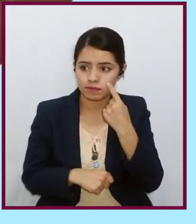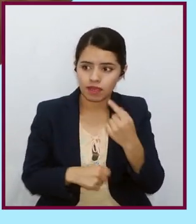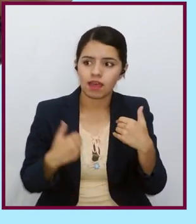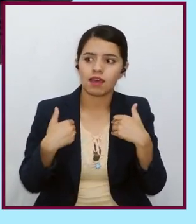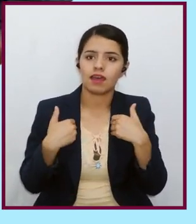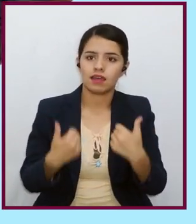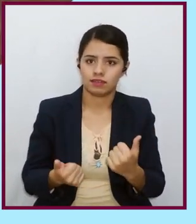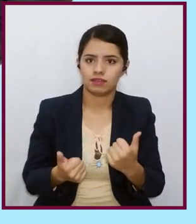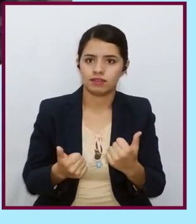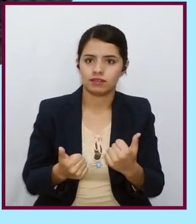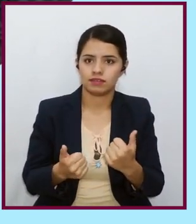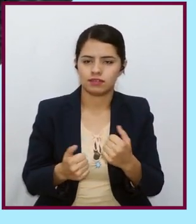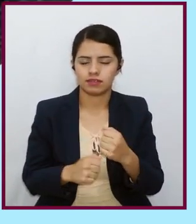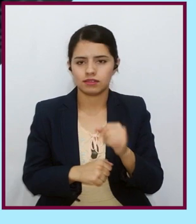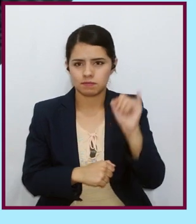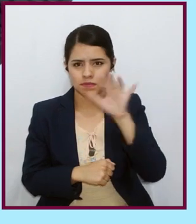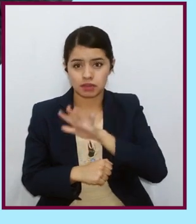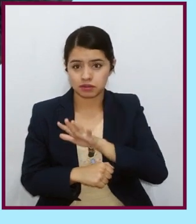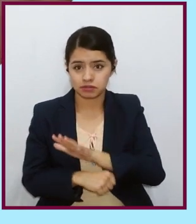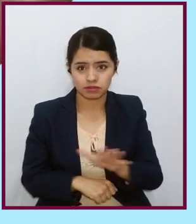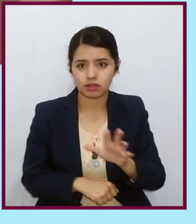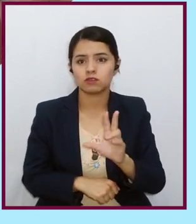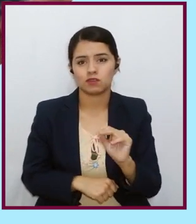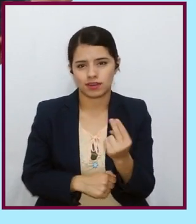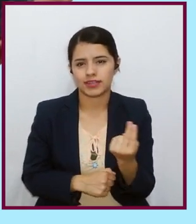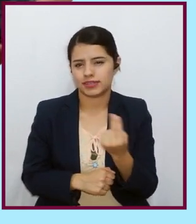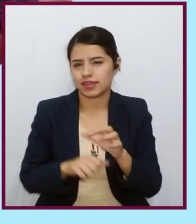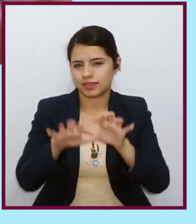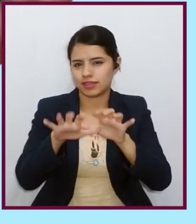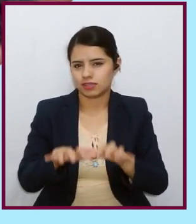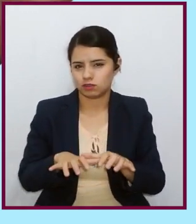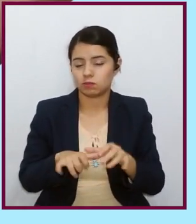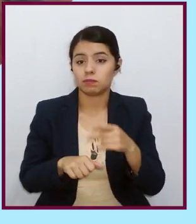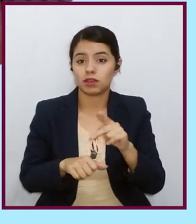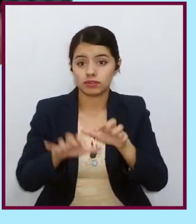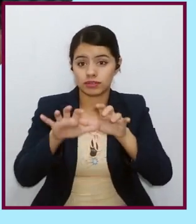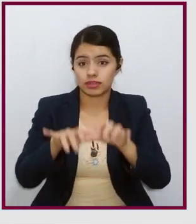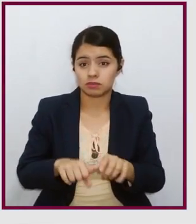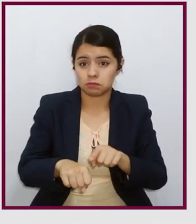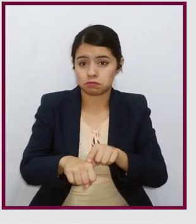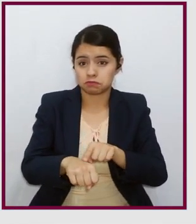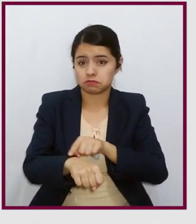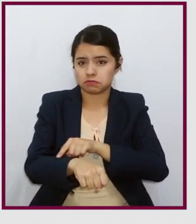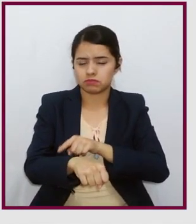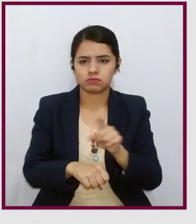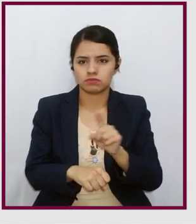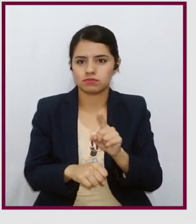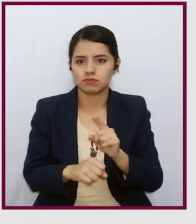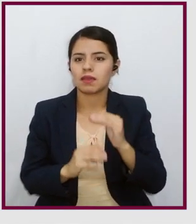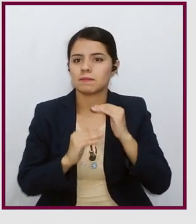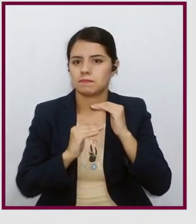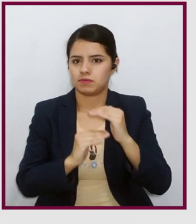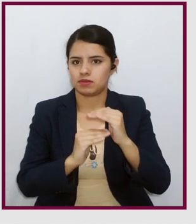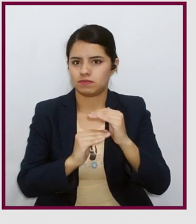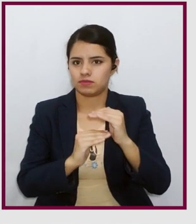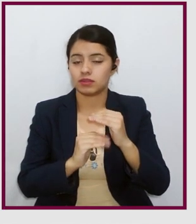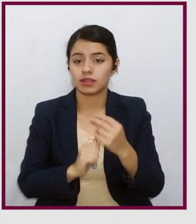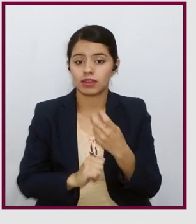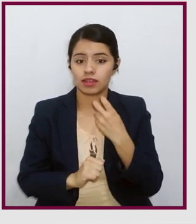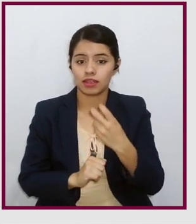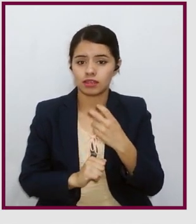sociales. Sin embargo, estos elementos pueden hacer parte de una infografía. Si ustedes quieren hacer para